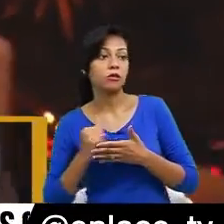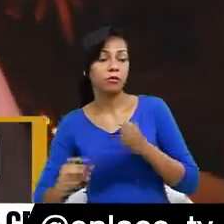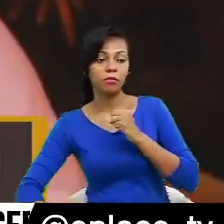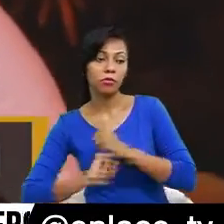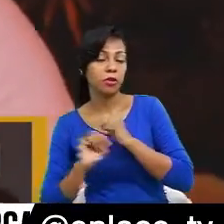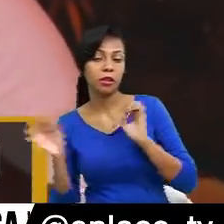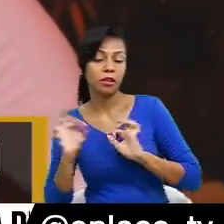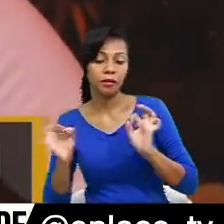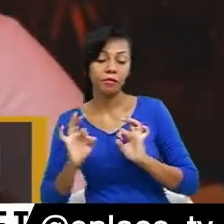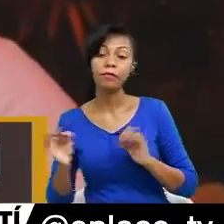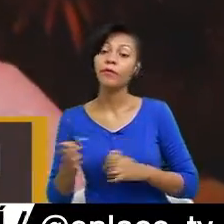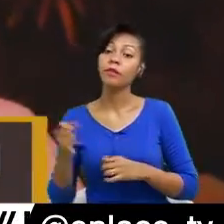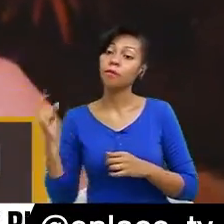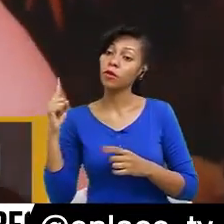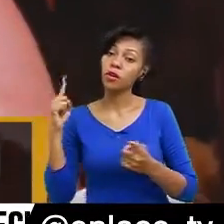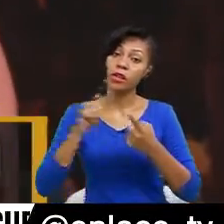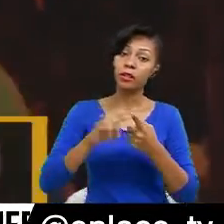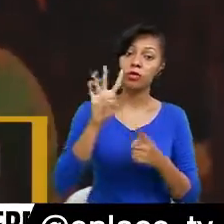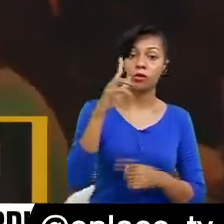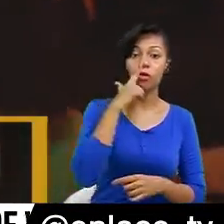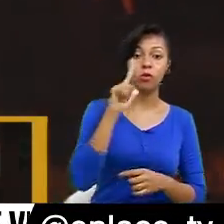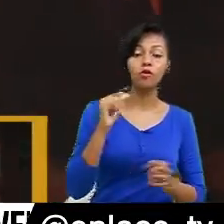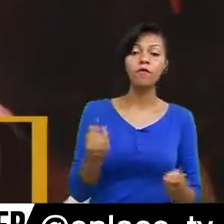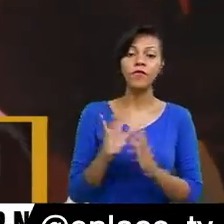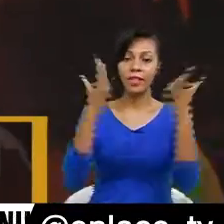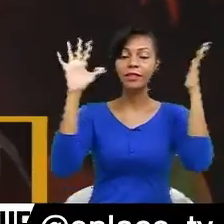del 1 al 4 de julio.